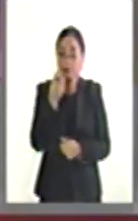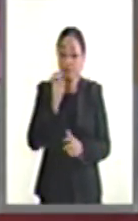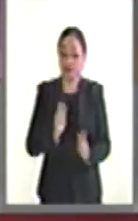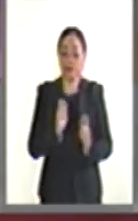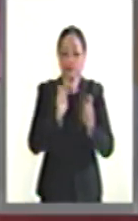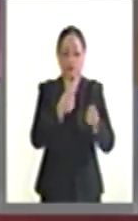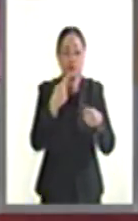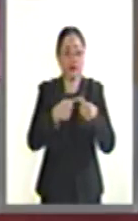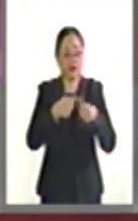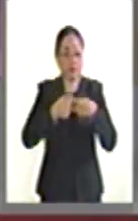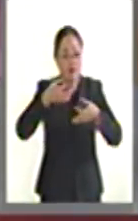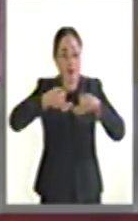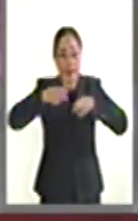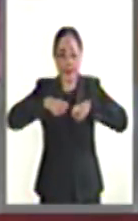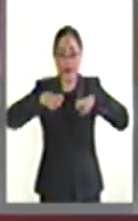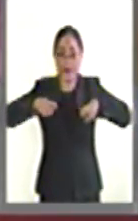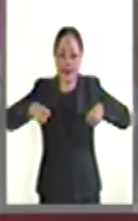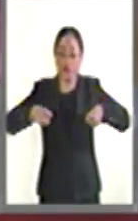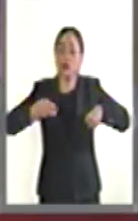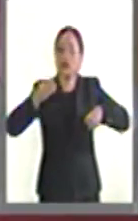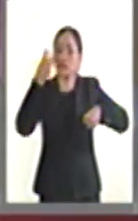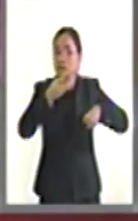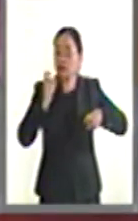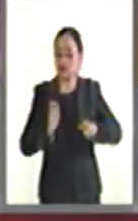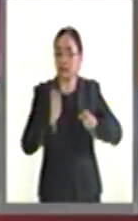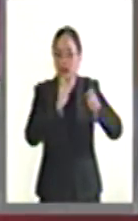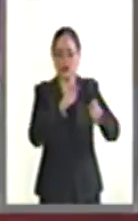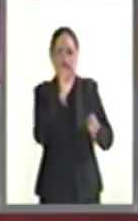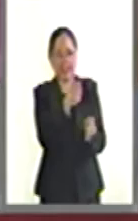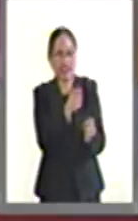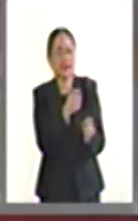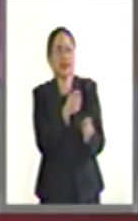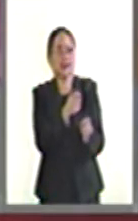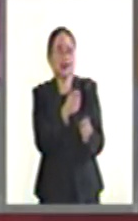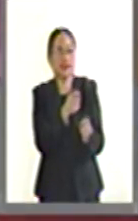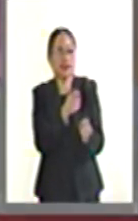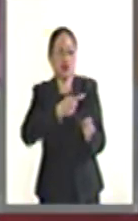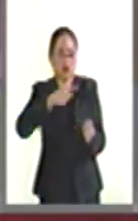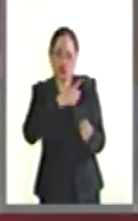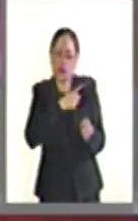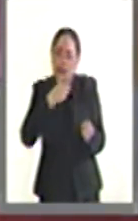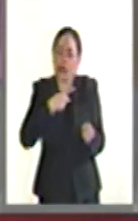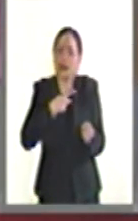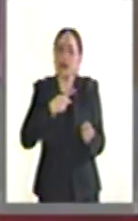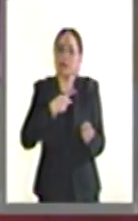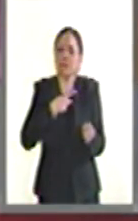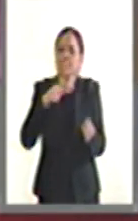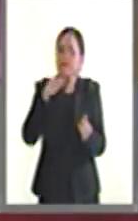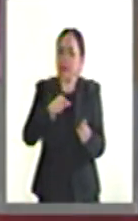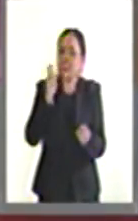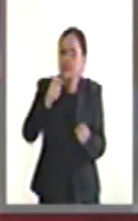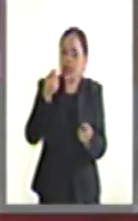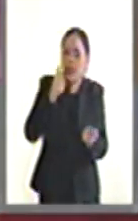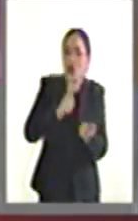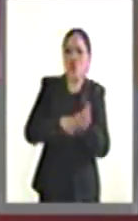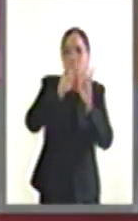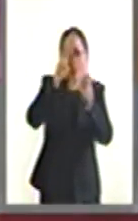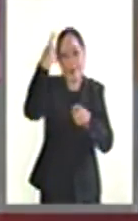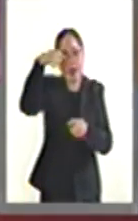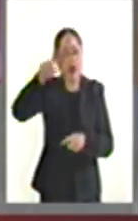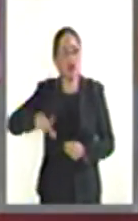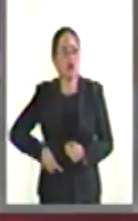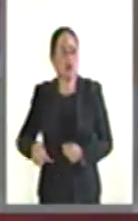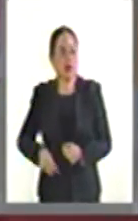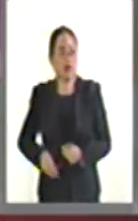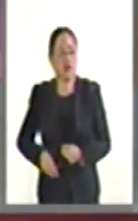de sus magistrados debiera entenderse como un asunto de Estado.